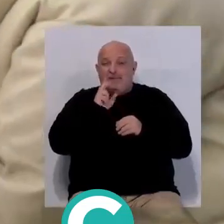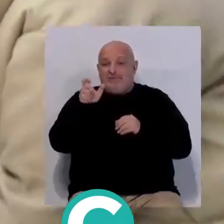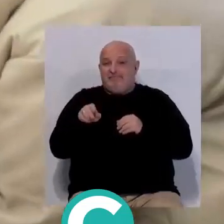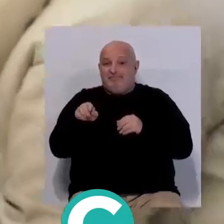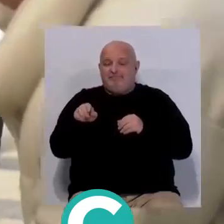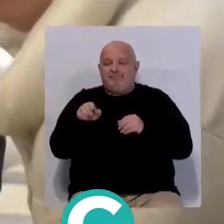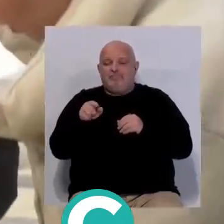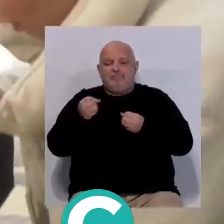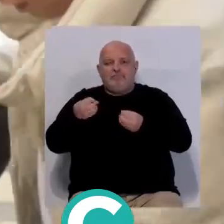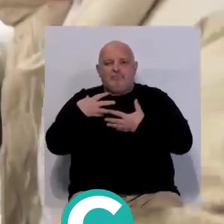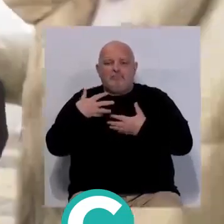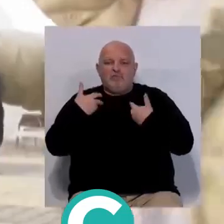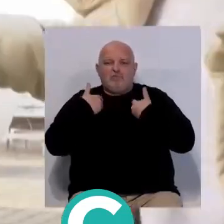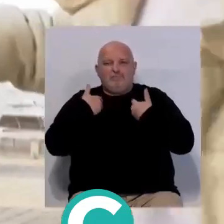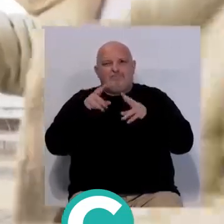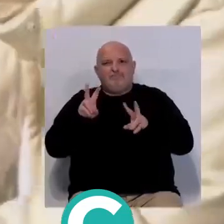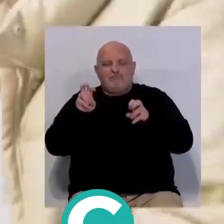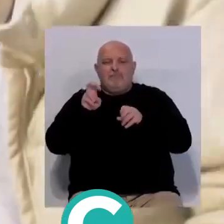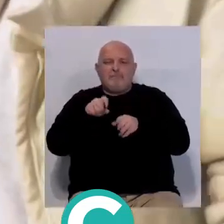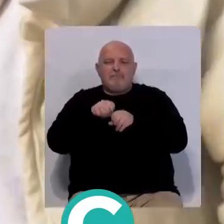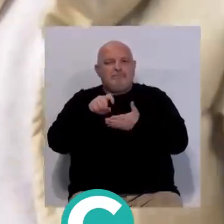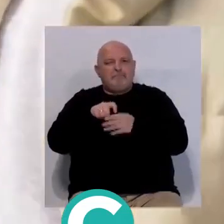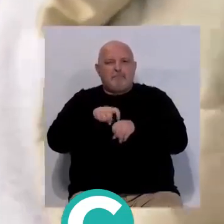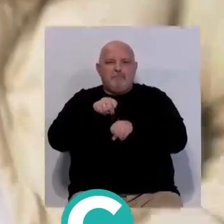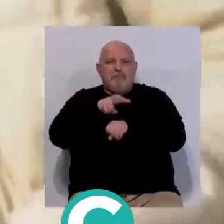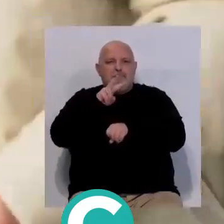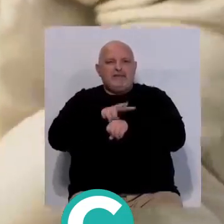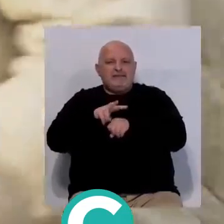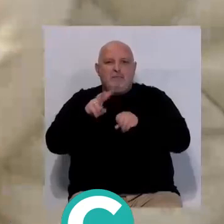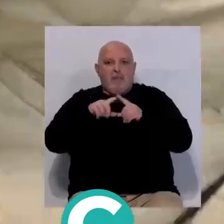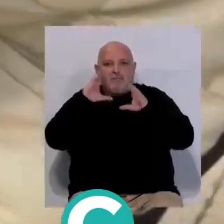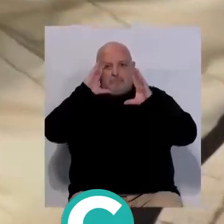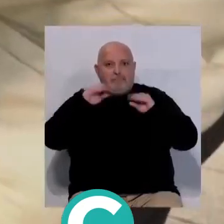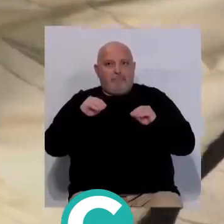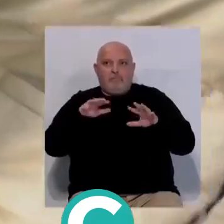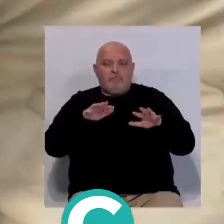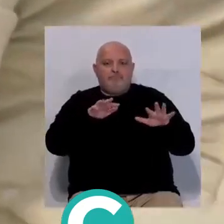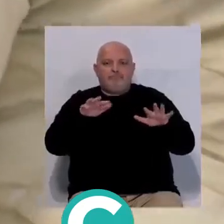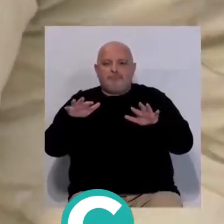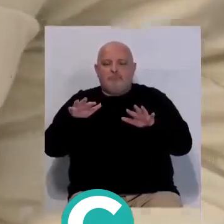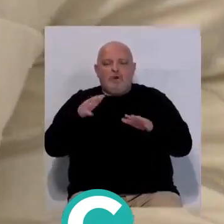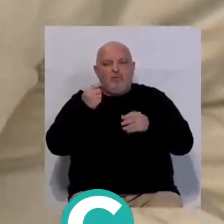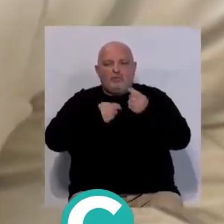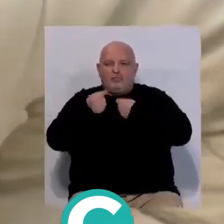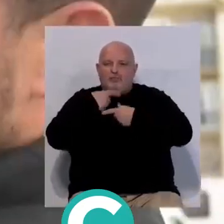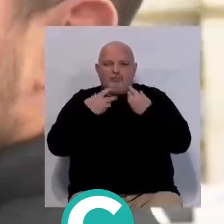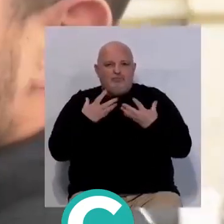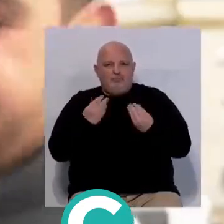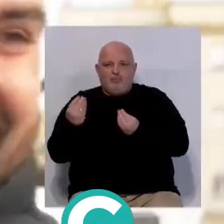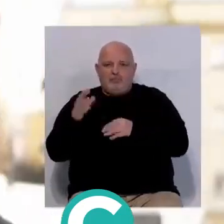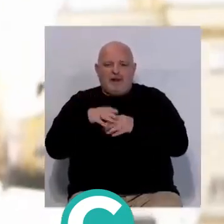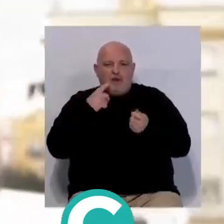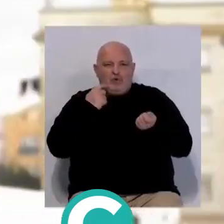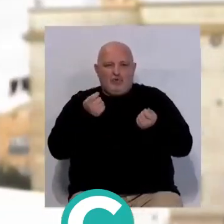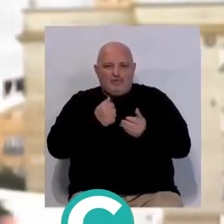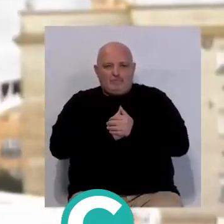José, nos cuenta que sufre un tipo de epilepsia llamada crisis de ausencia y tiene que tomar mucha medicación para